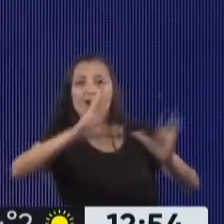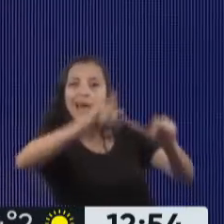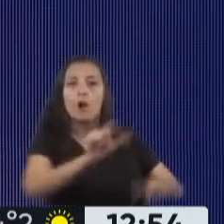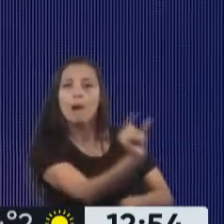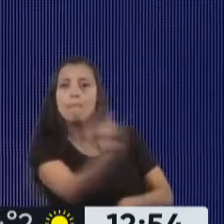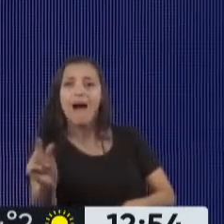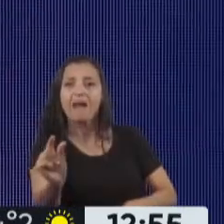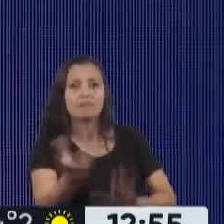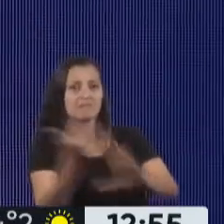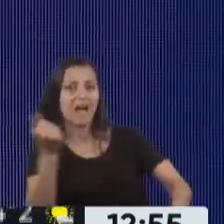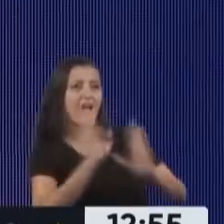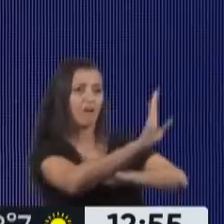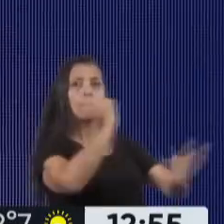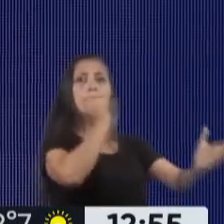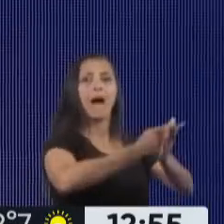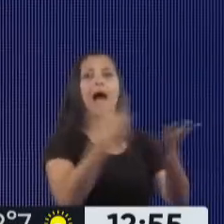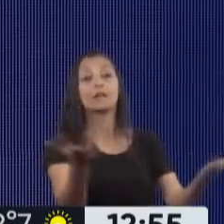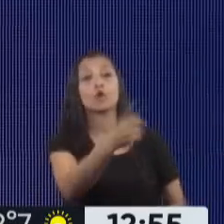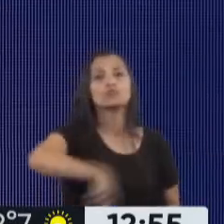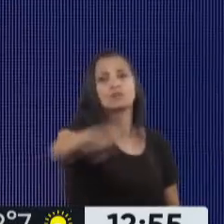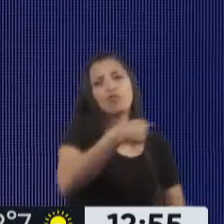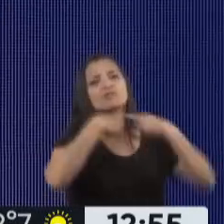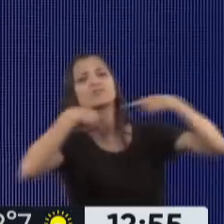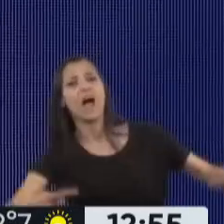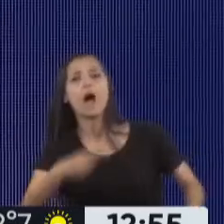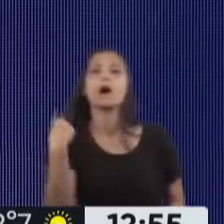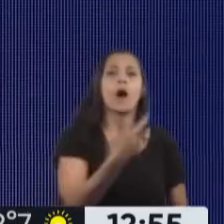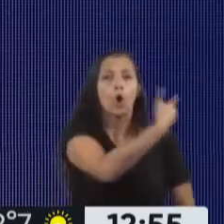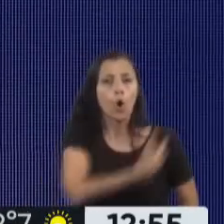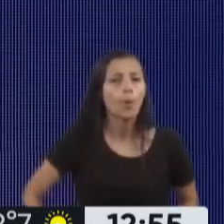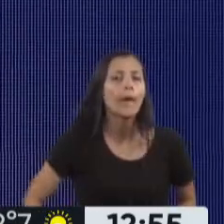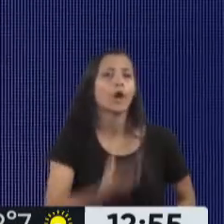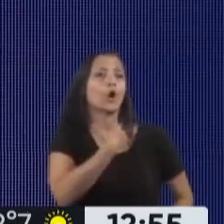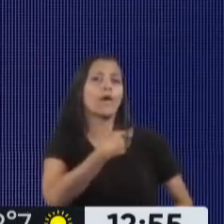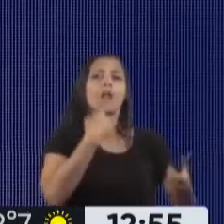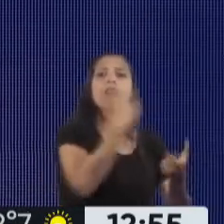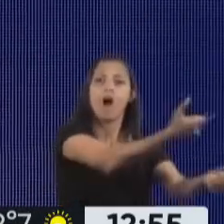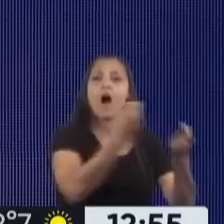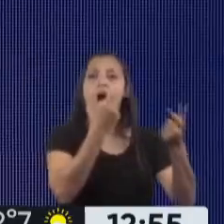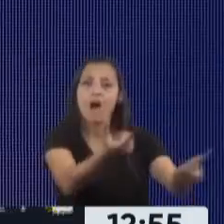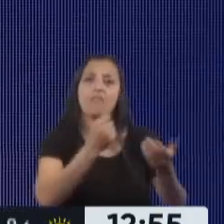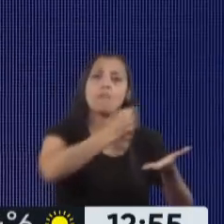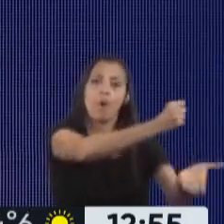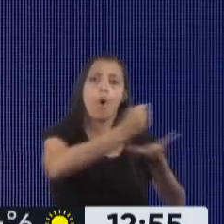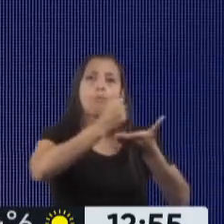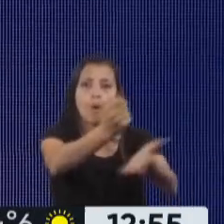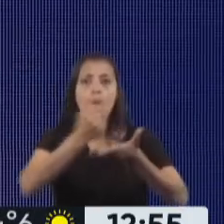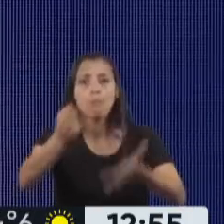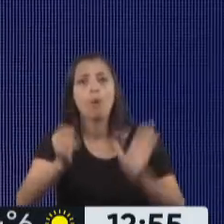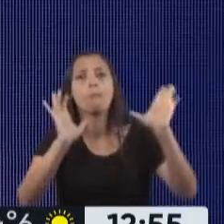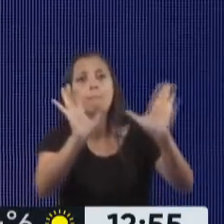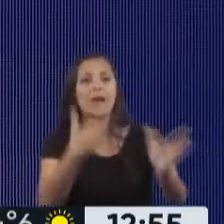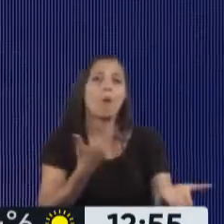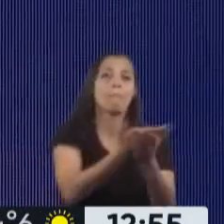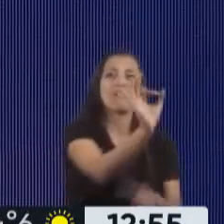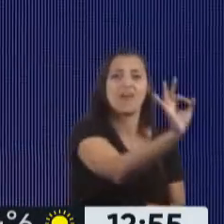Entonces salieron a criticarnos diciendo que ahora nosotros queríamos dar planes sin contraprestación y que nosotros lo que estábamos haciendo